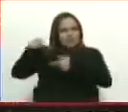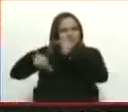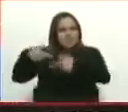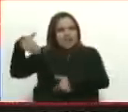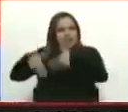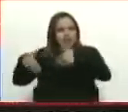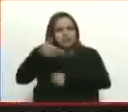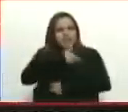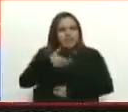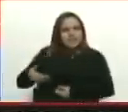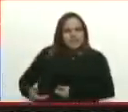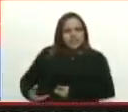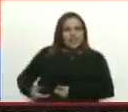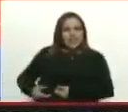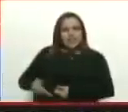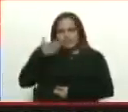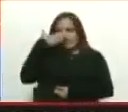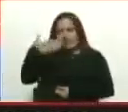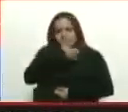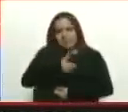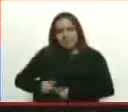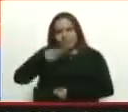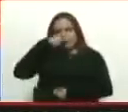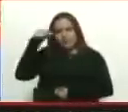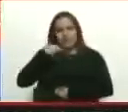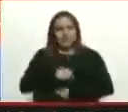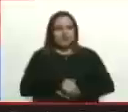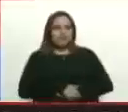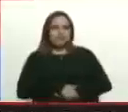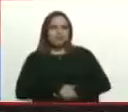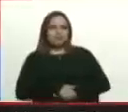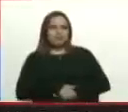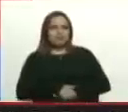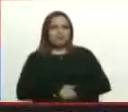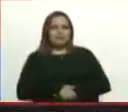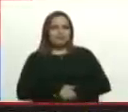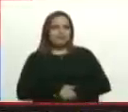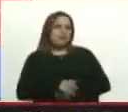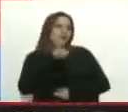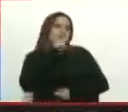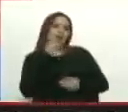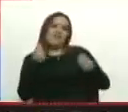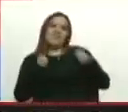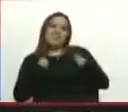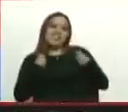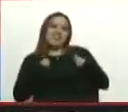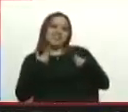elecciones presidenciales contra el presidente Nicolás Maduro? No tienen vida.